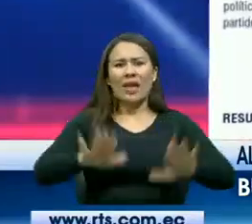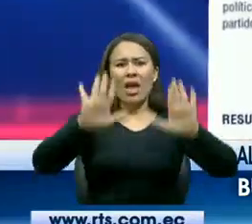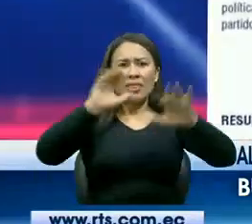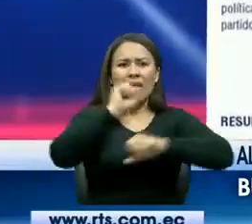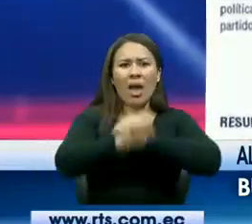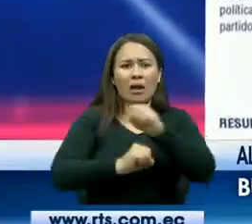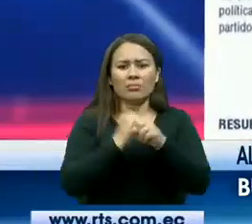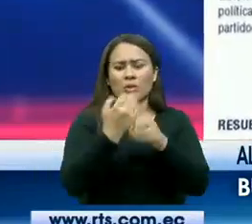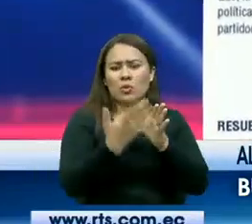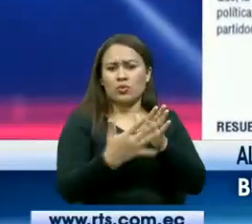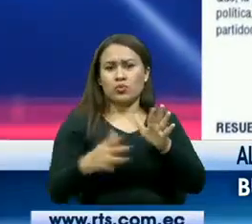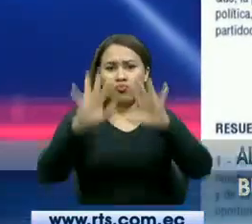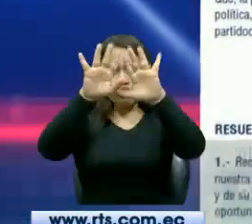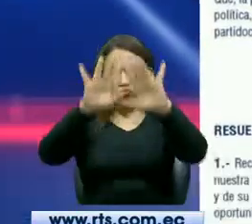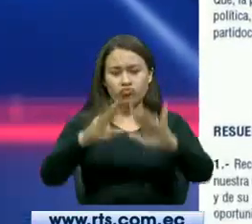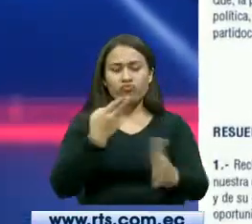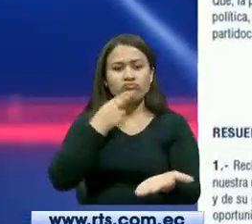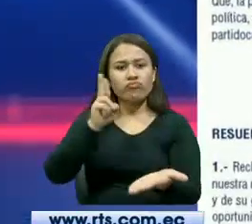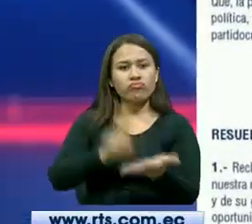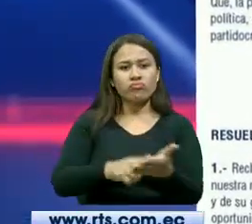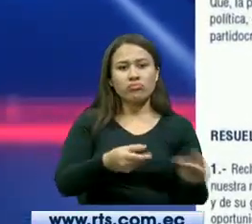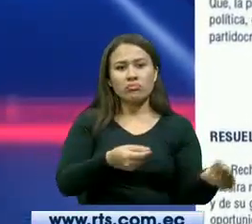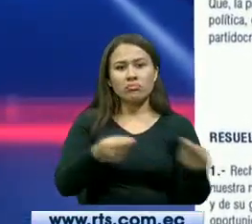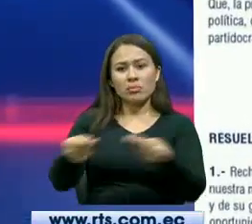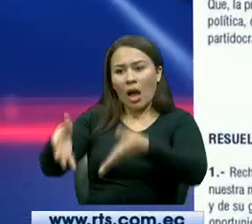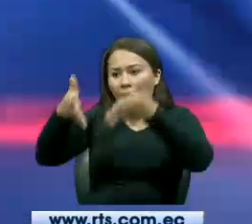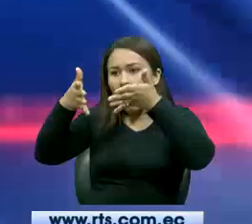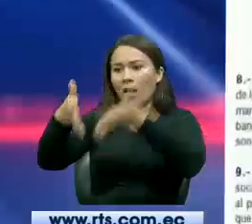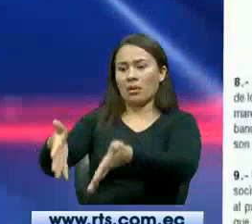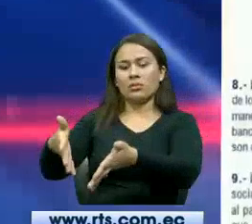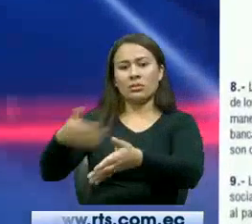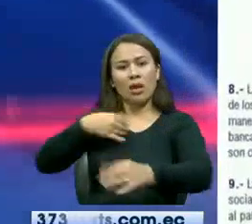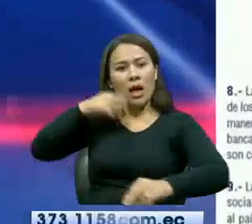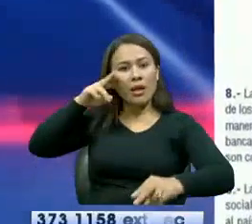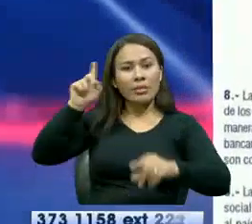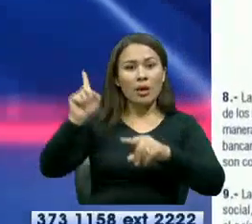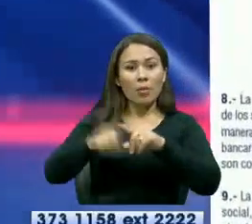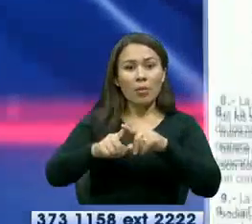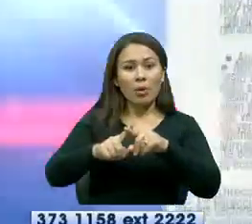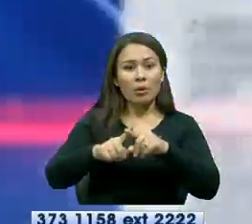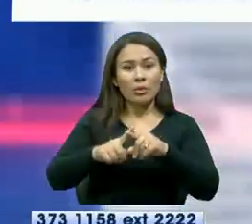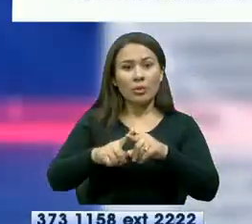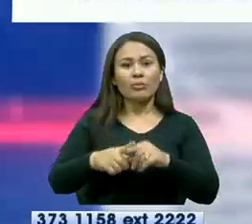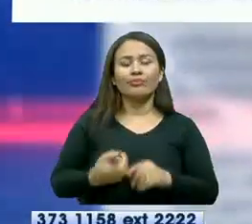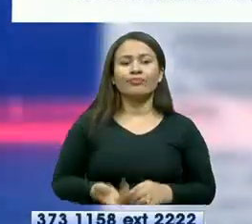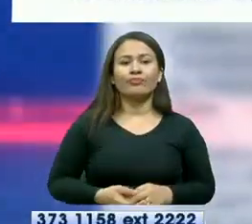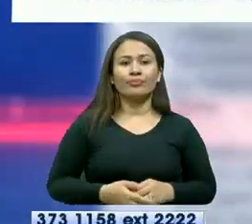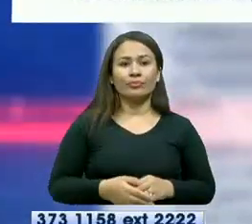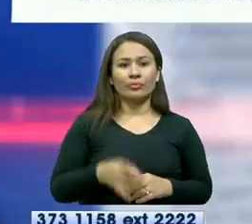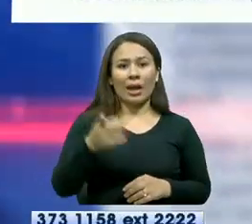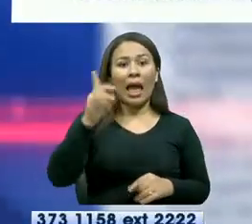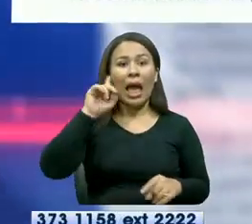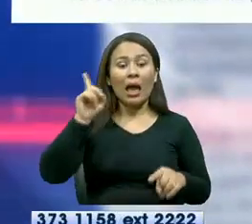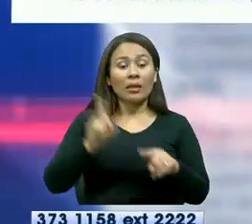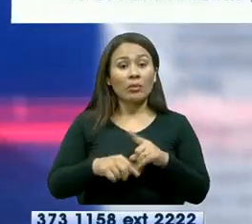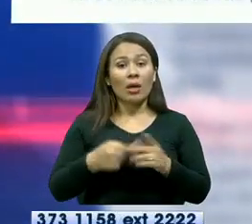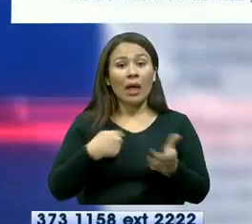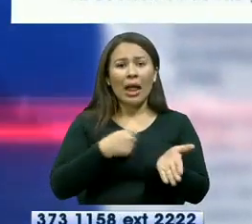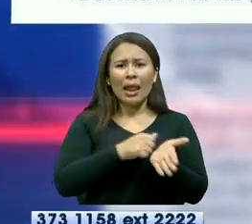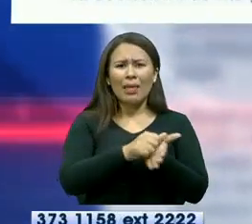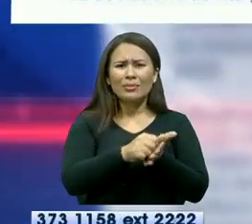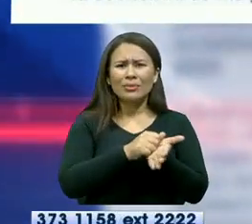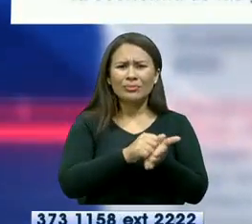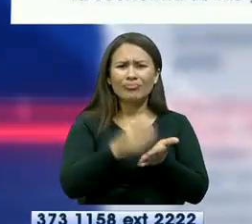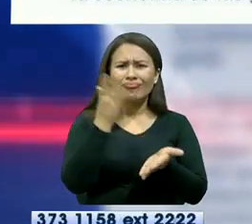extenso comunicado ponen alertas a los supuestos acuerdos dentro del Consejo Consultivo y dicen: en estos acuerdos se aboga por la